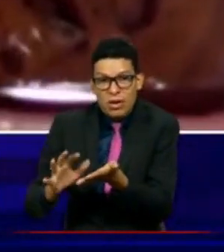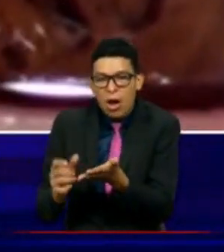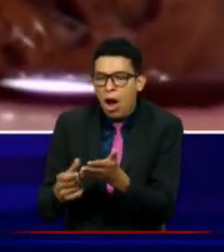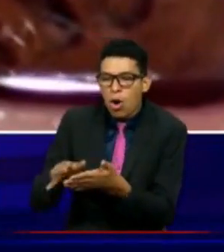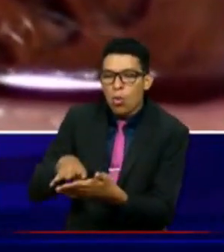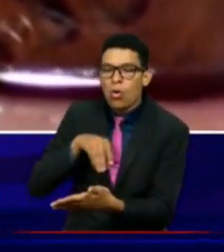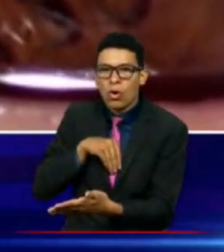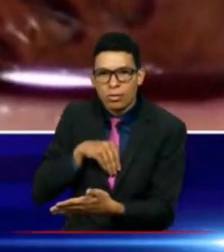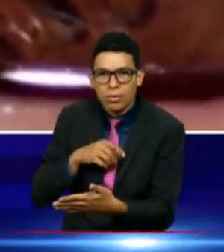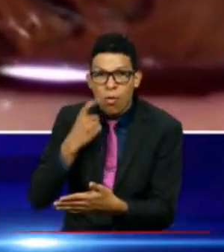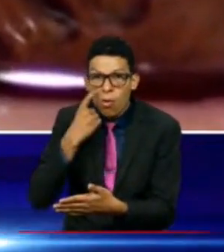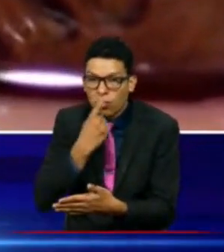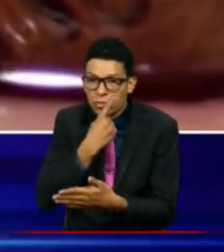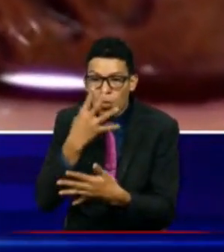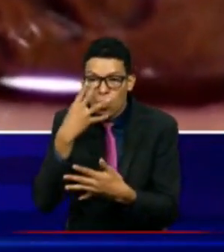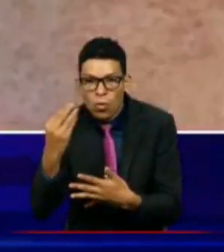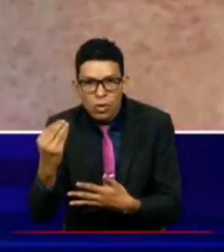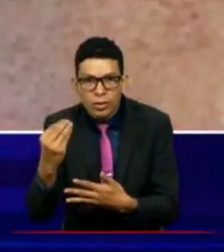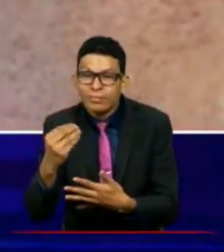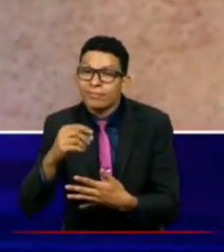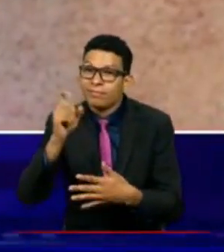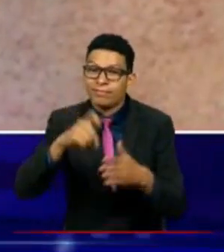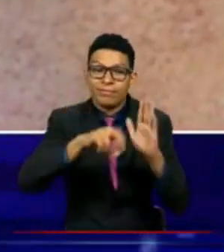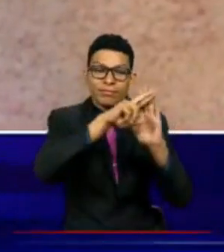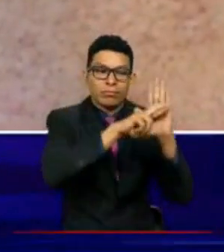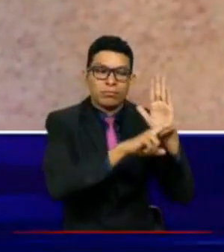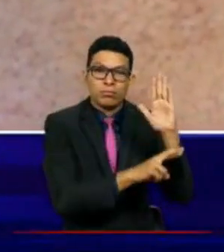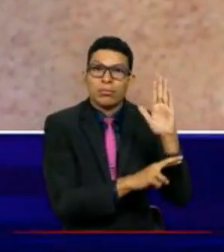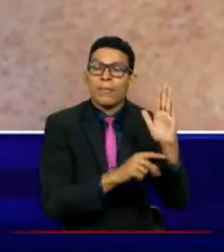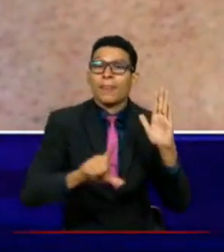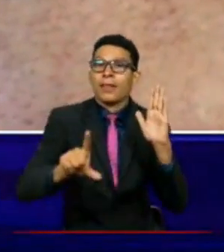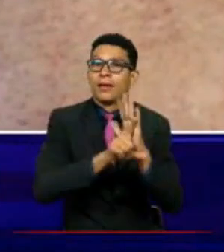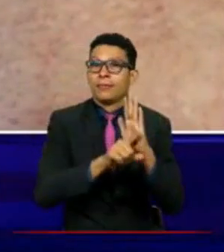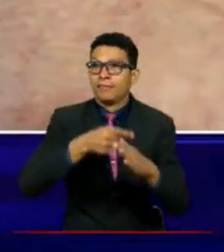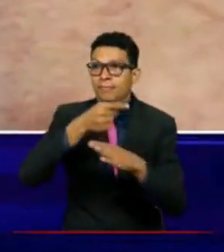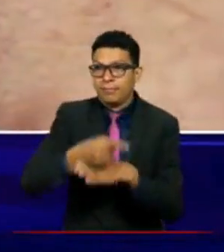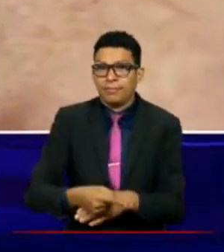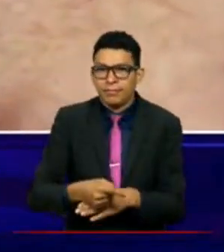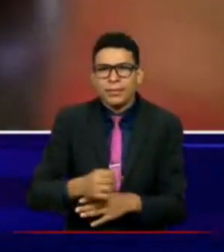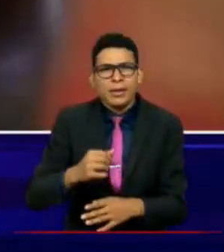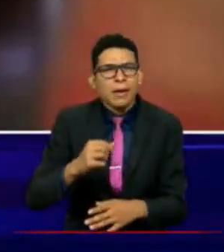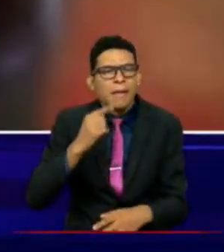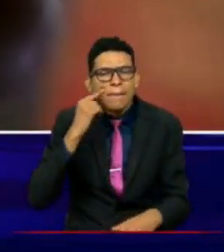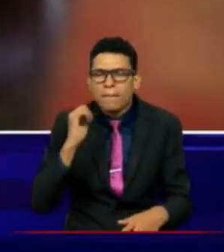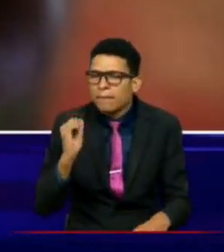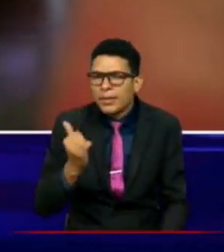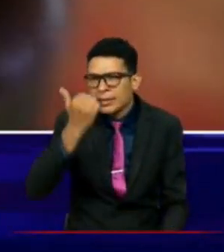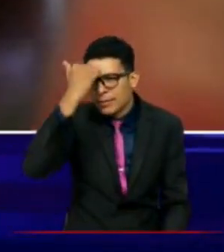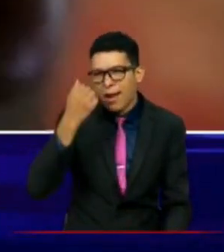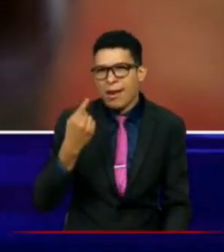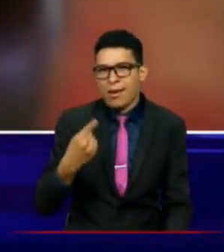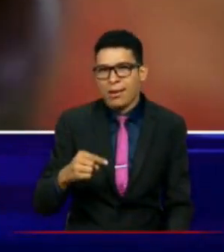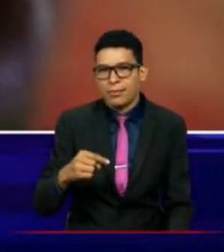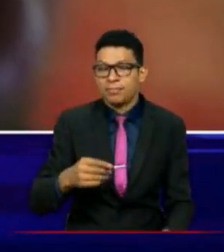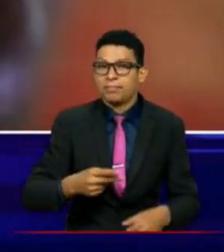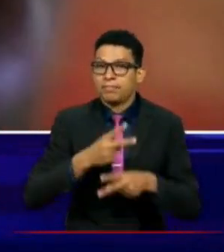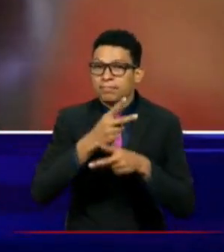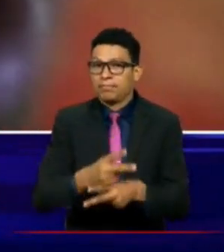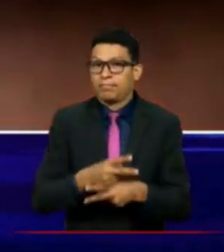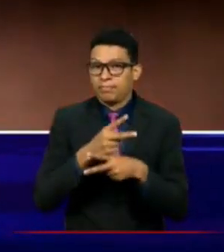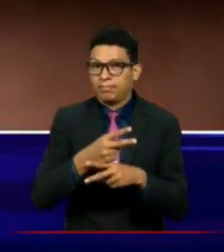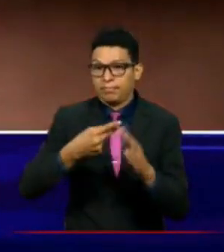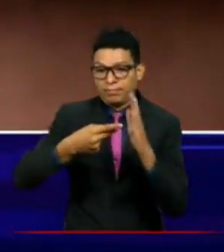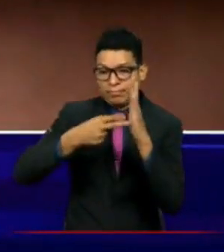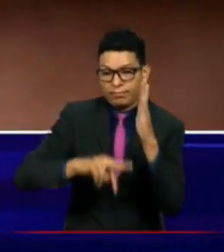tendrá la obligación de cumplir una serie de requisitos que impone la ley el principio de ellos es que tengan unas medidas de seguridad